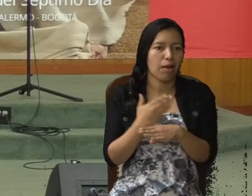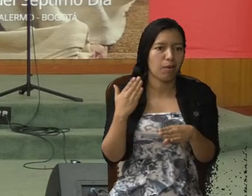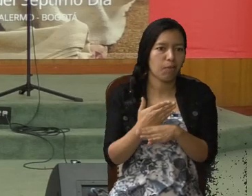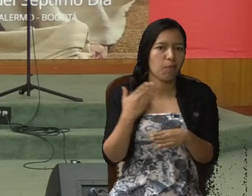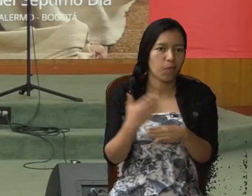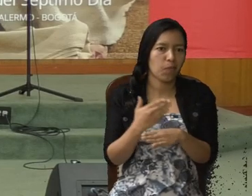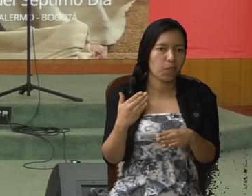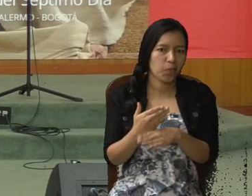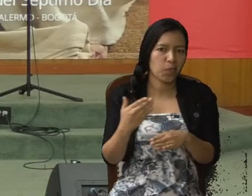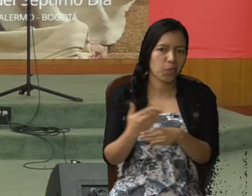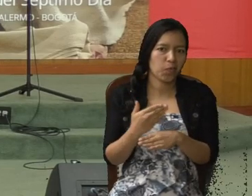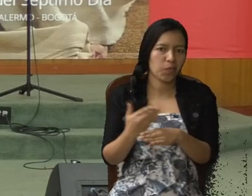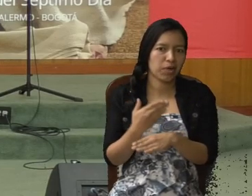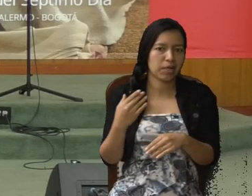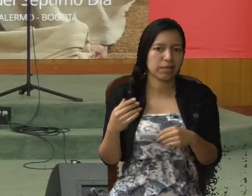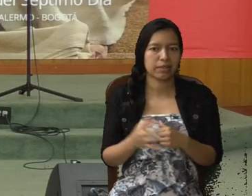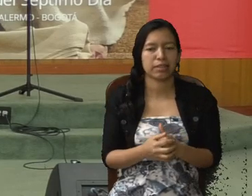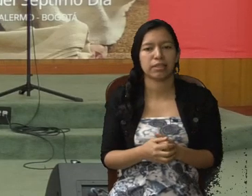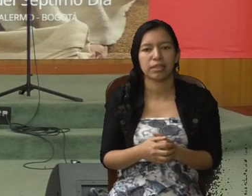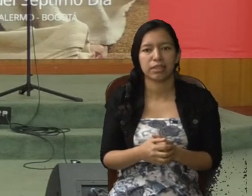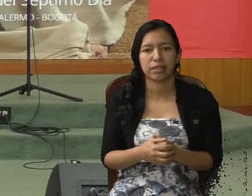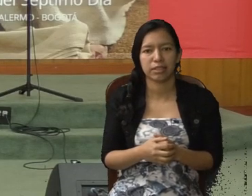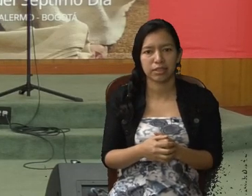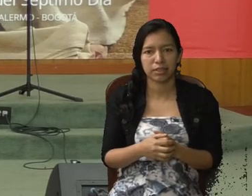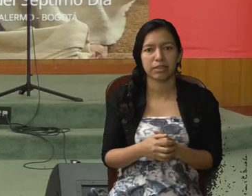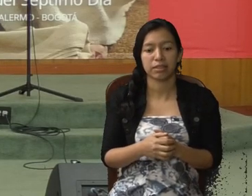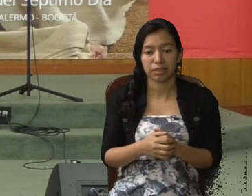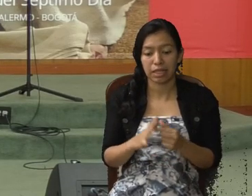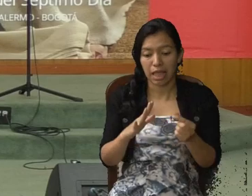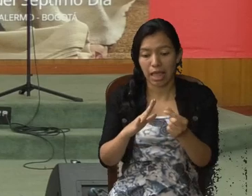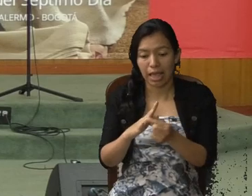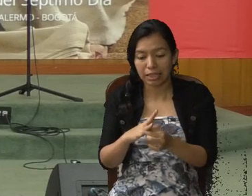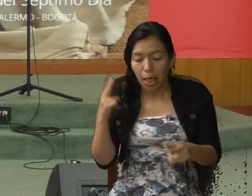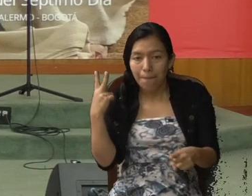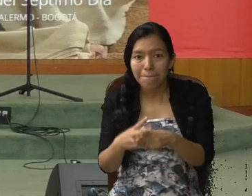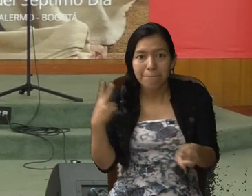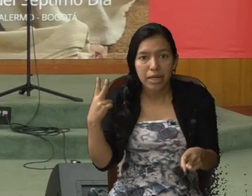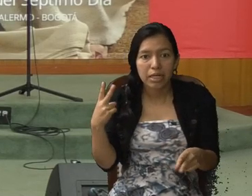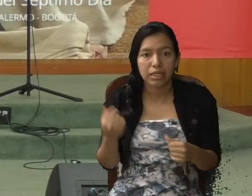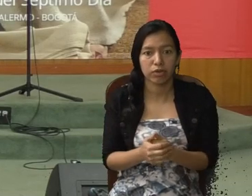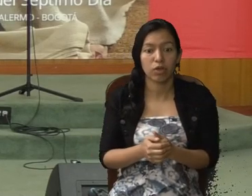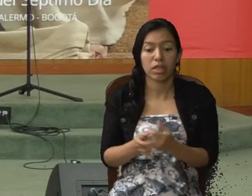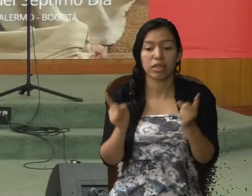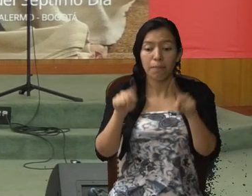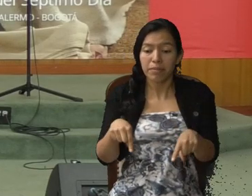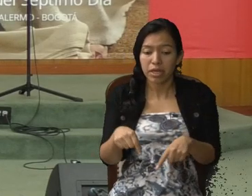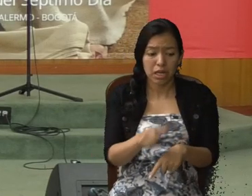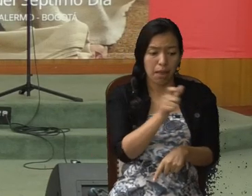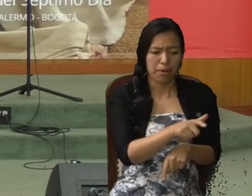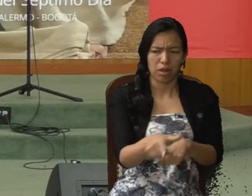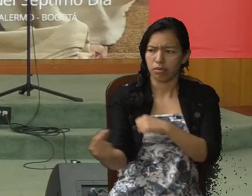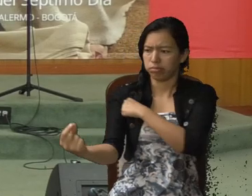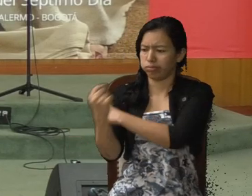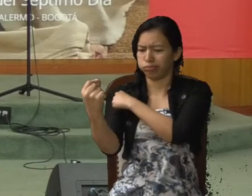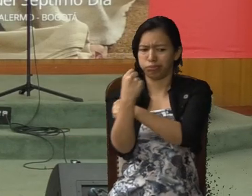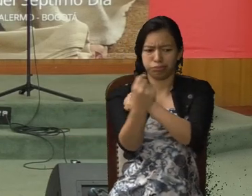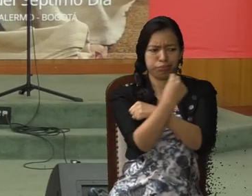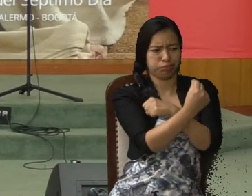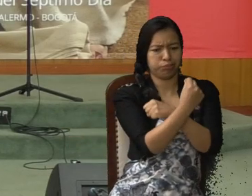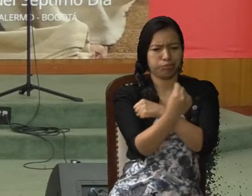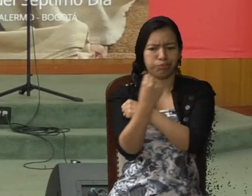José? Entonces estaba arriesgando también su matrimonio. Estaba arriesgando el qué dirán de todos los judíos. Ustedes saben que esa era una